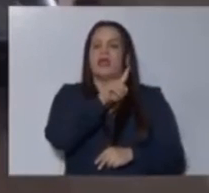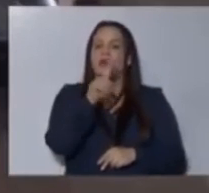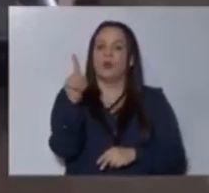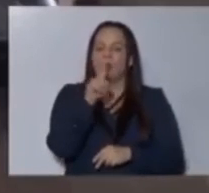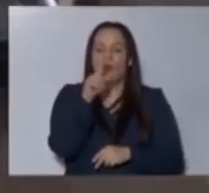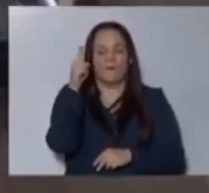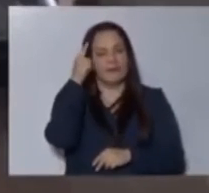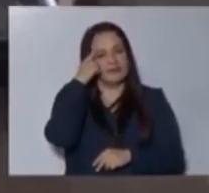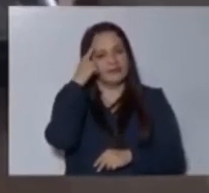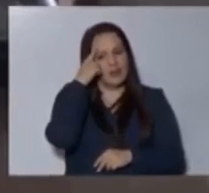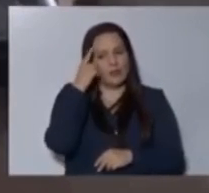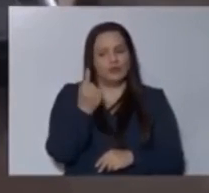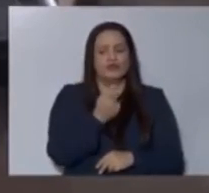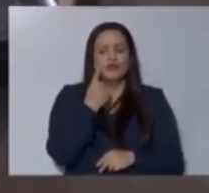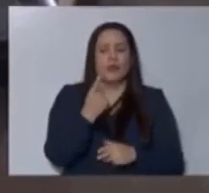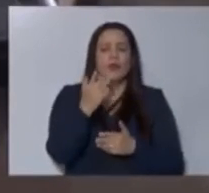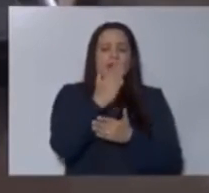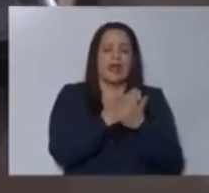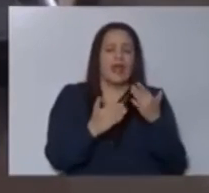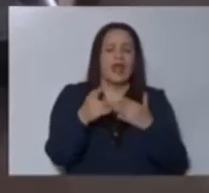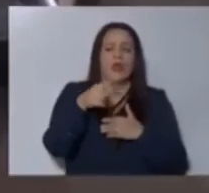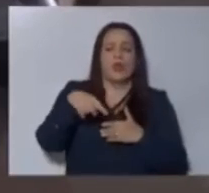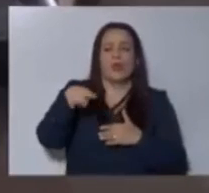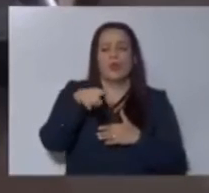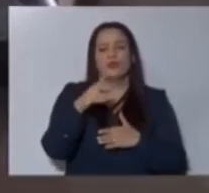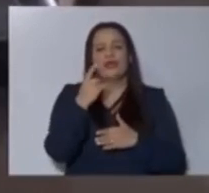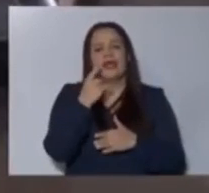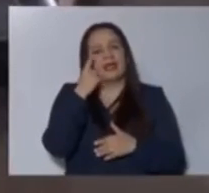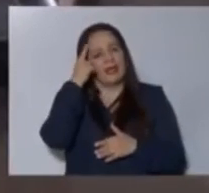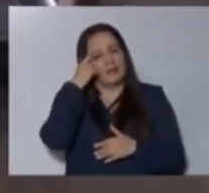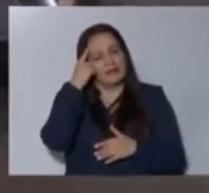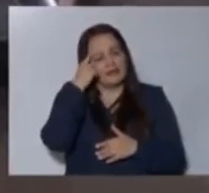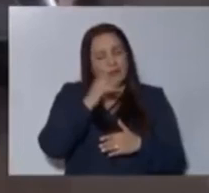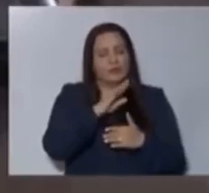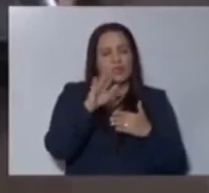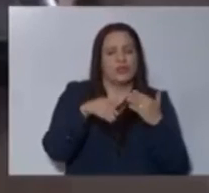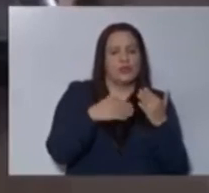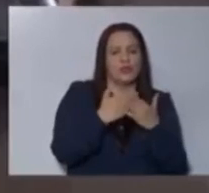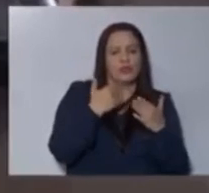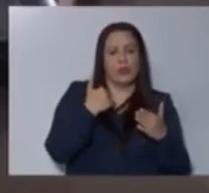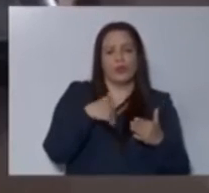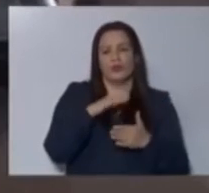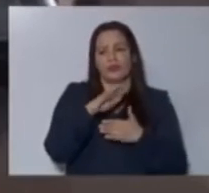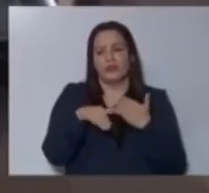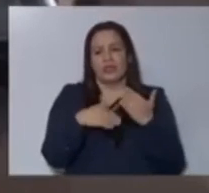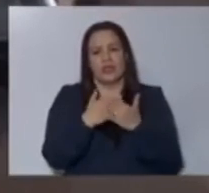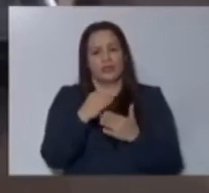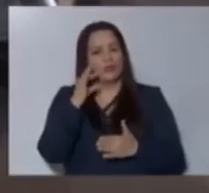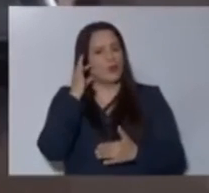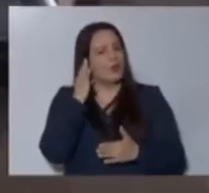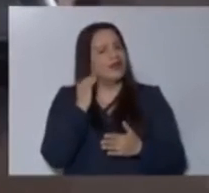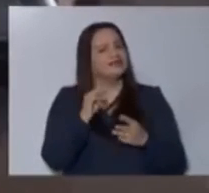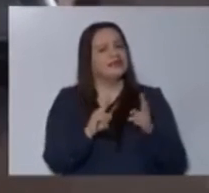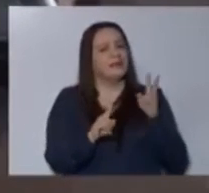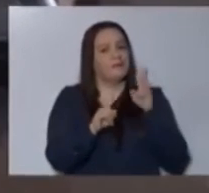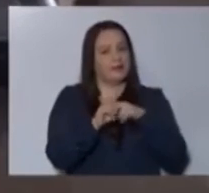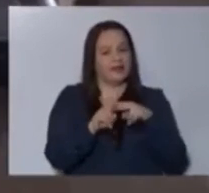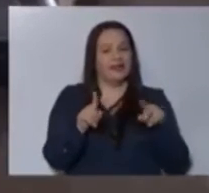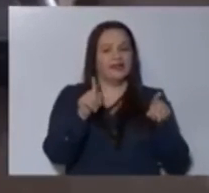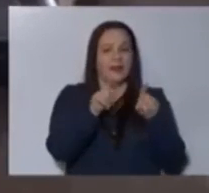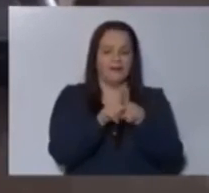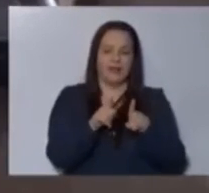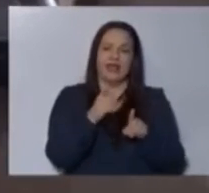pensemos solo en algunos y que pensemos en todos y todas. Y además implica que